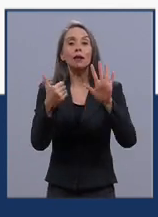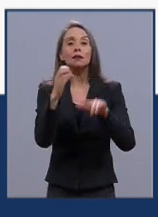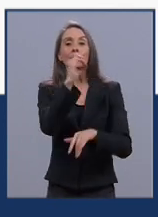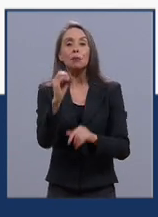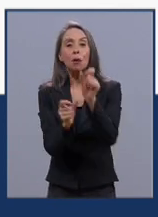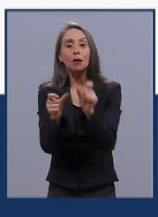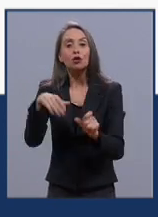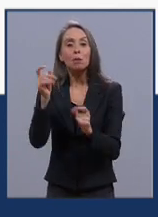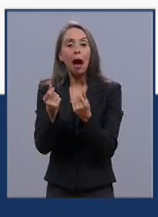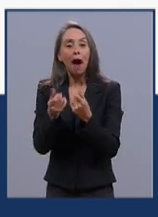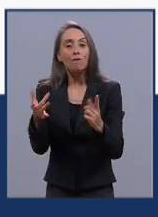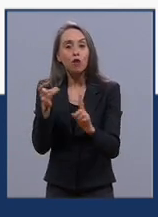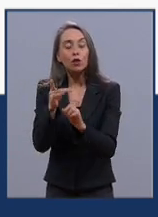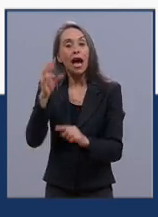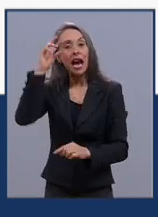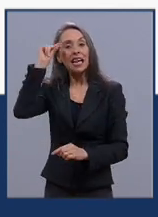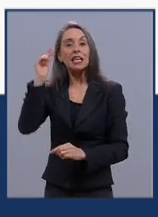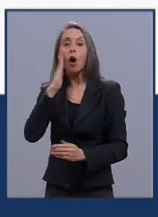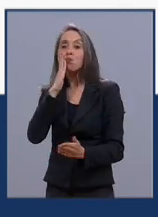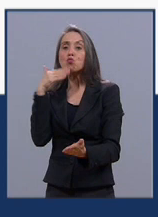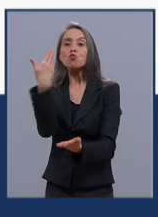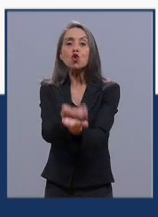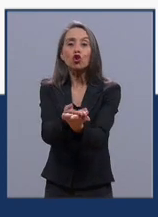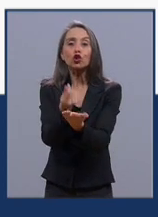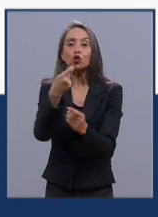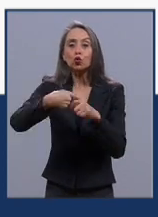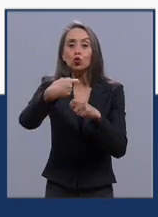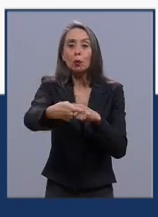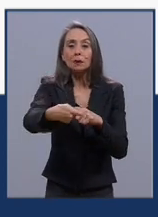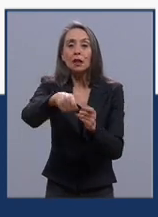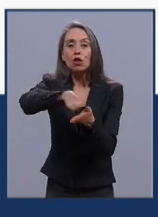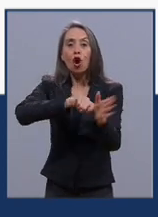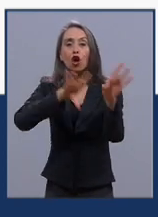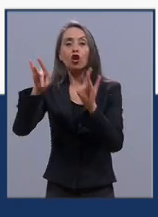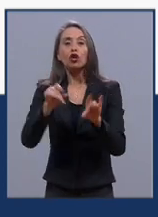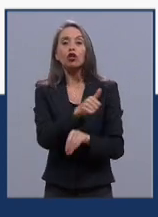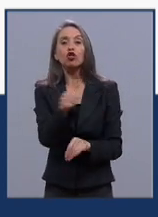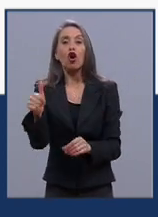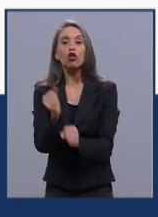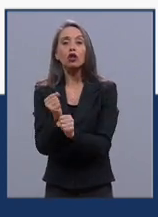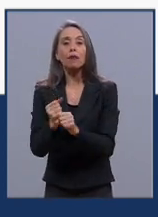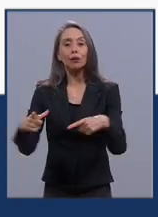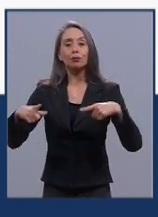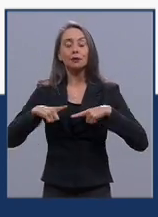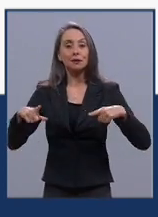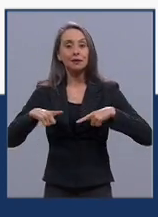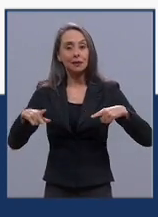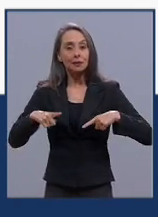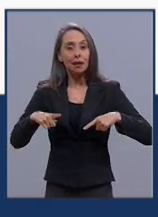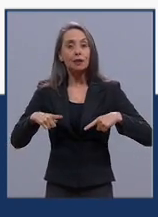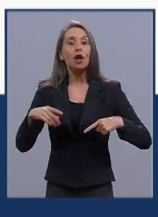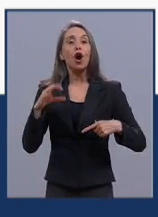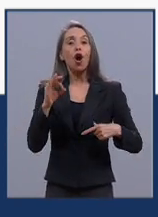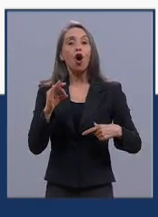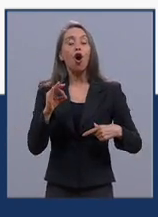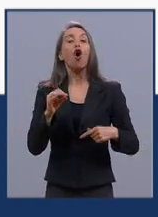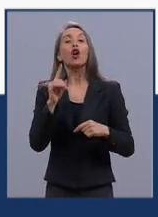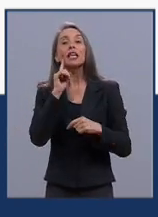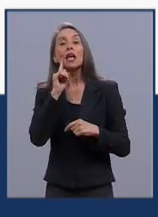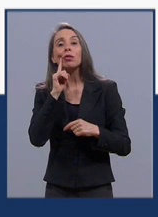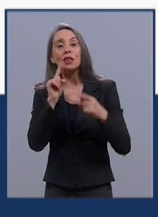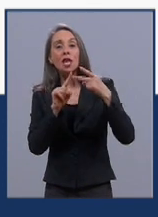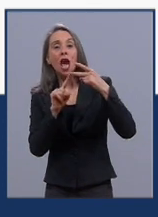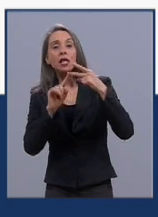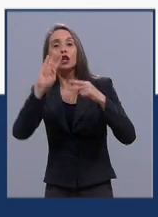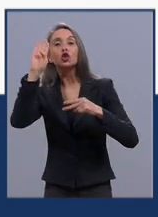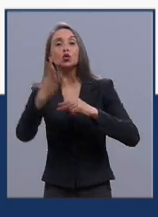y creando un subsidio a la contratación de todos los trabajadores desempleados o con suspensión laboral para facilitar